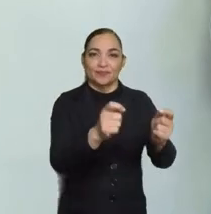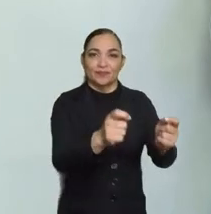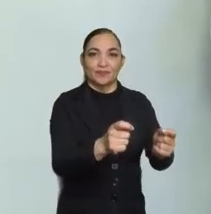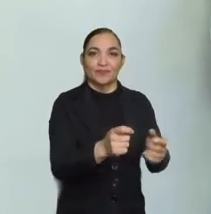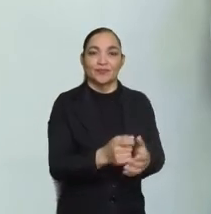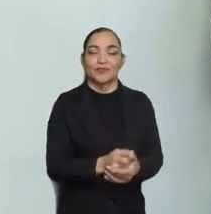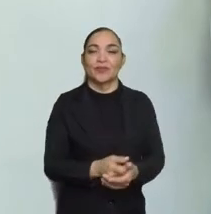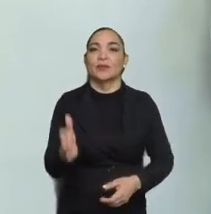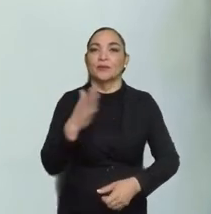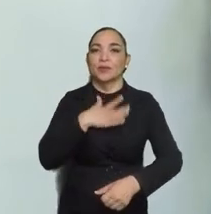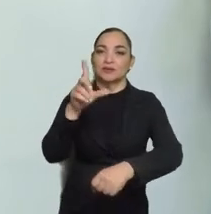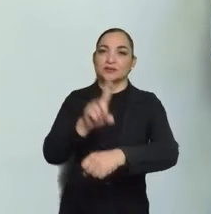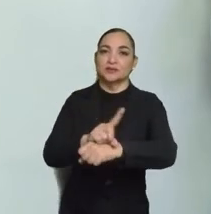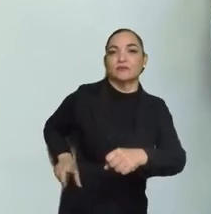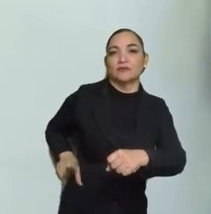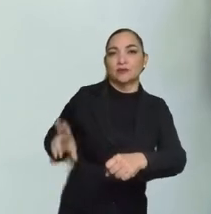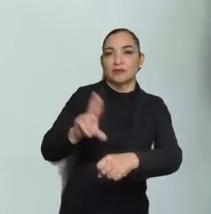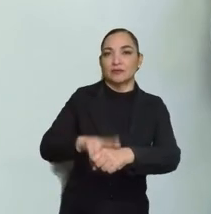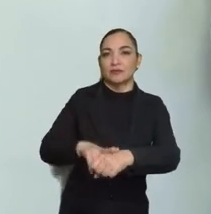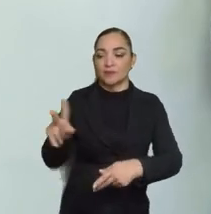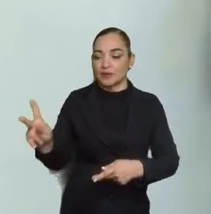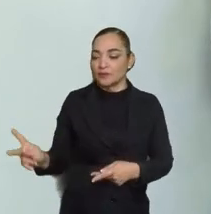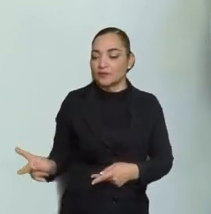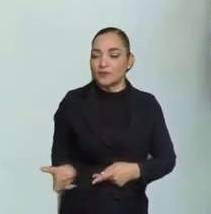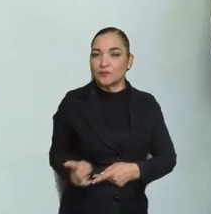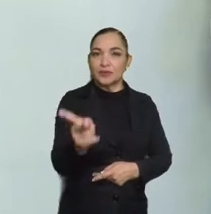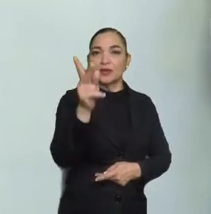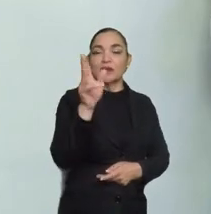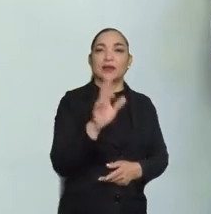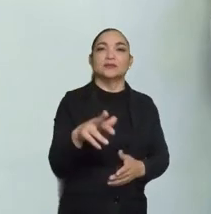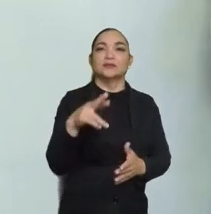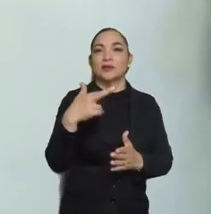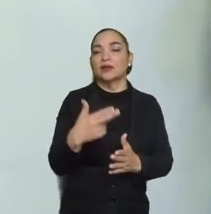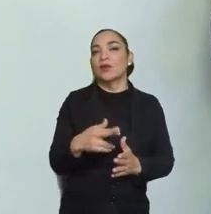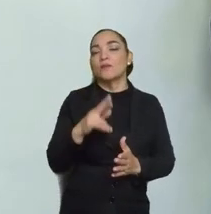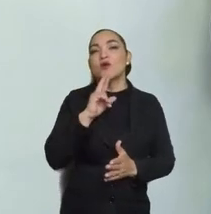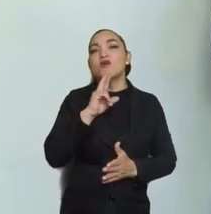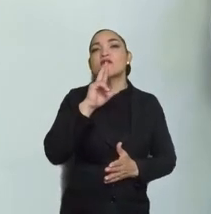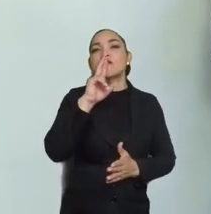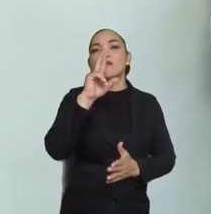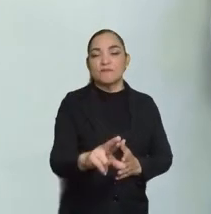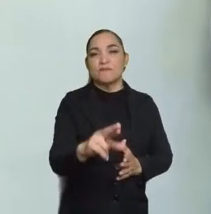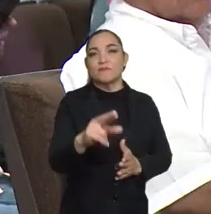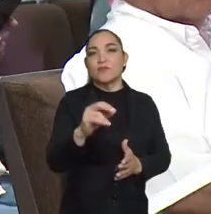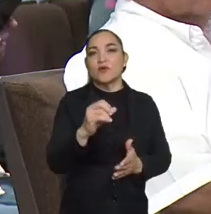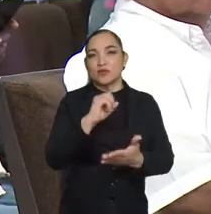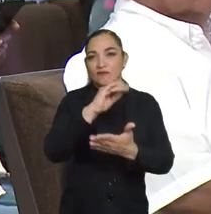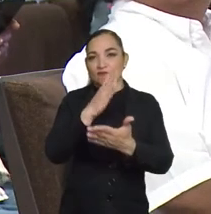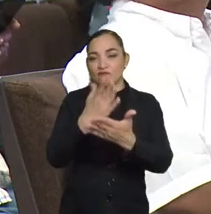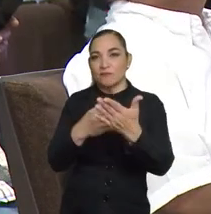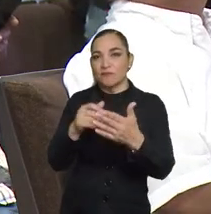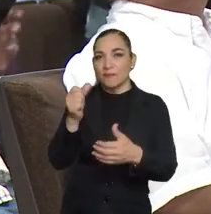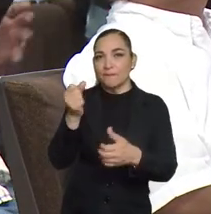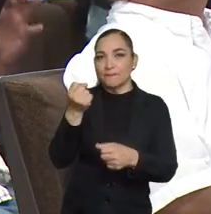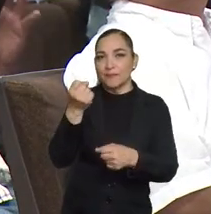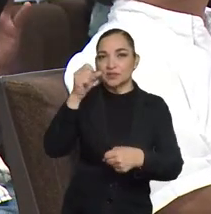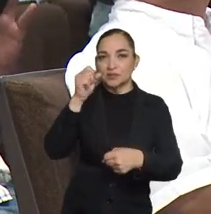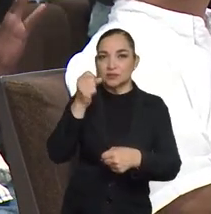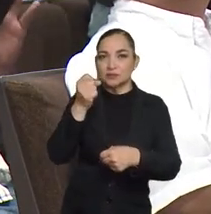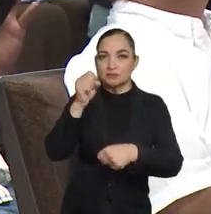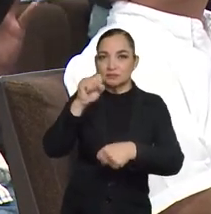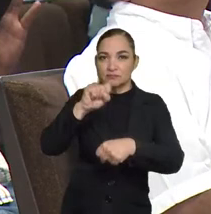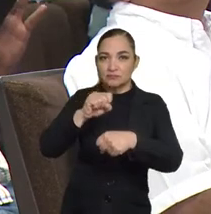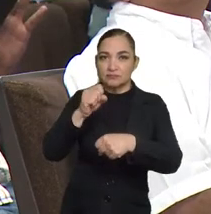Buenos días, gobernador. Para preguntarle acerca del reporte mensual de incidencia delictiva que hubo de enero a febrero de 2023 sobre la